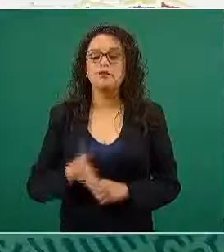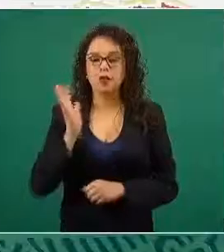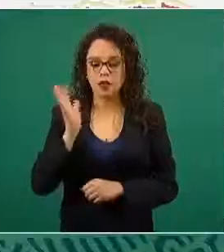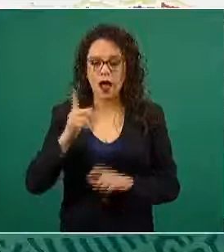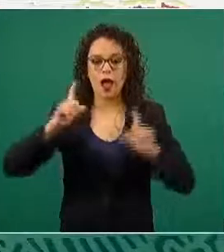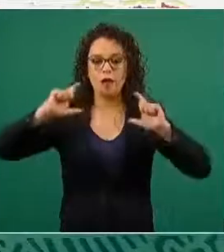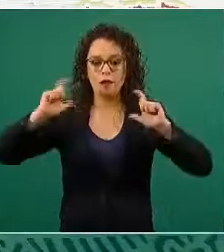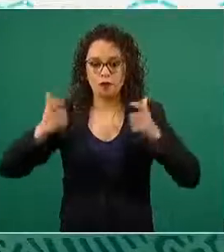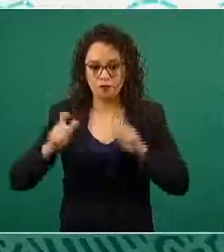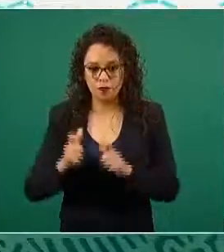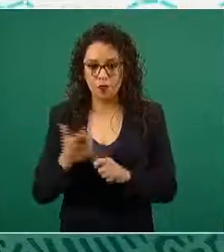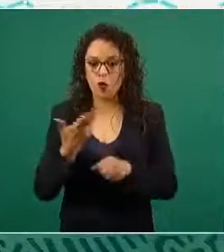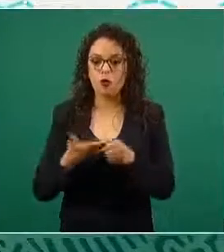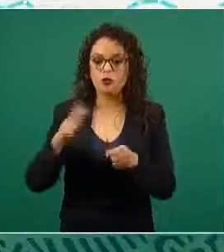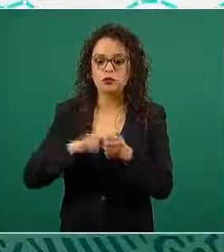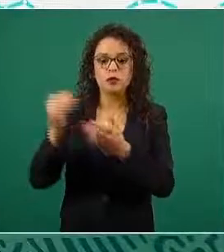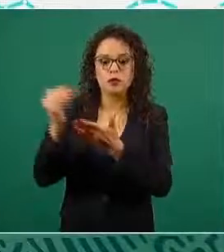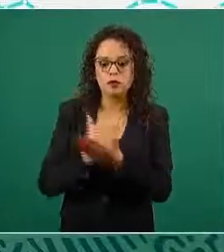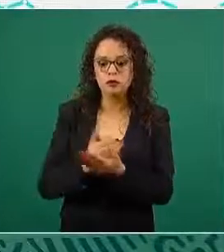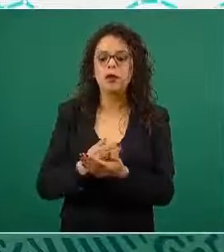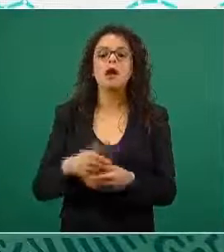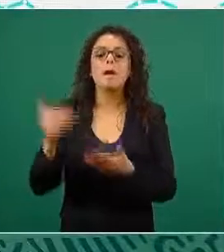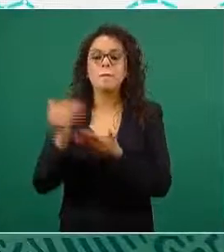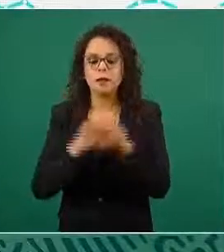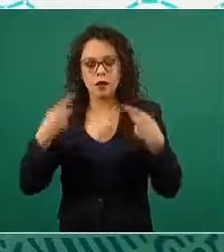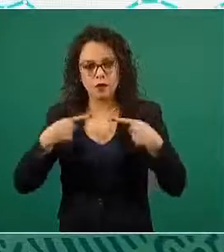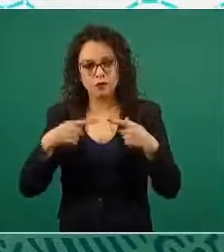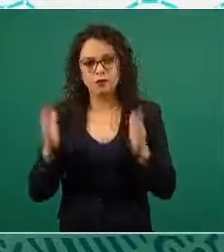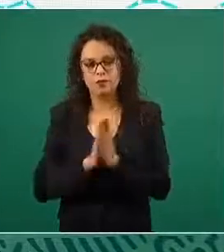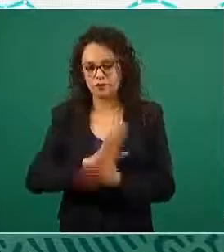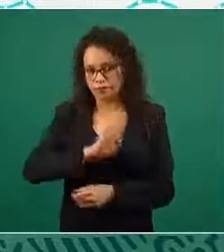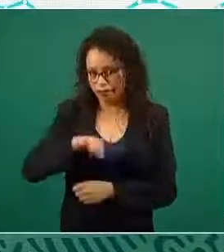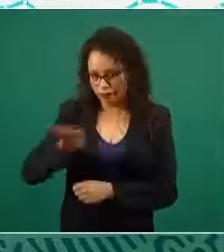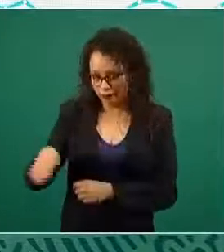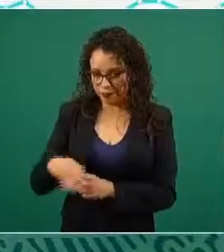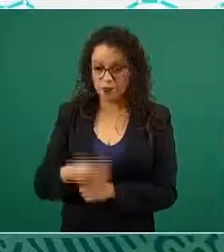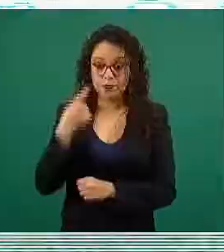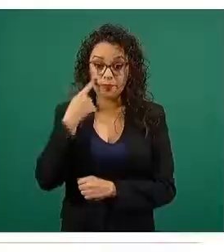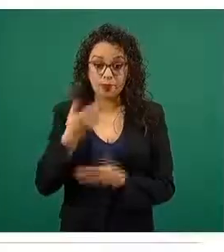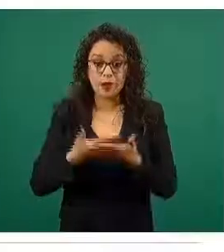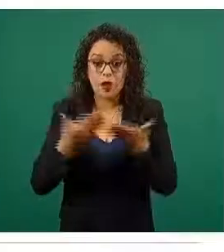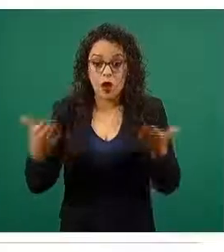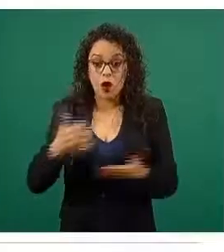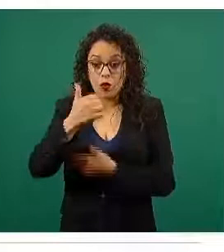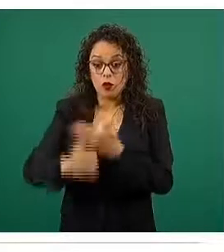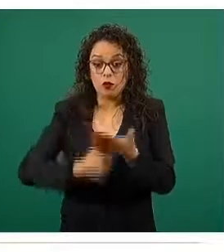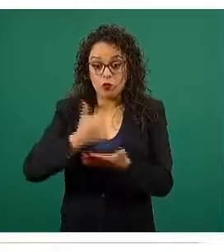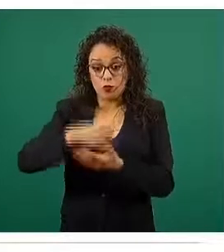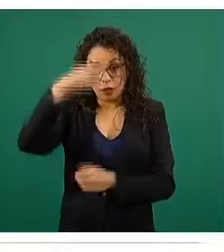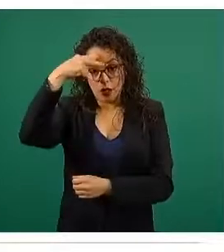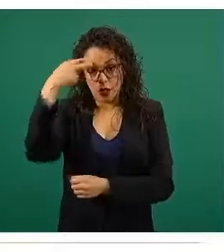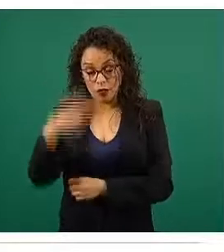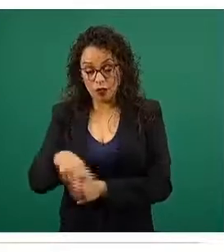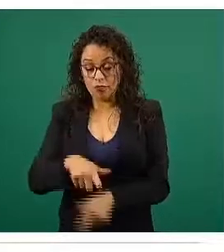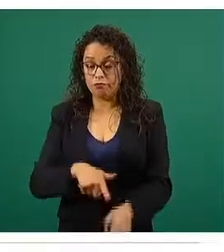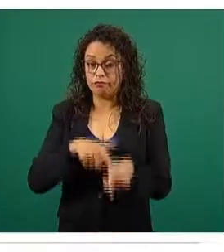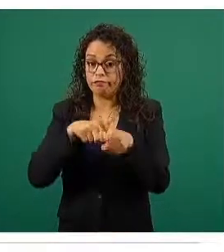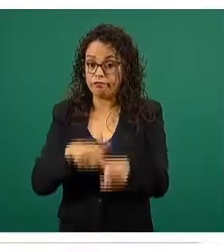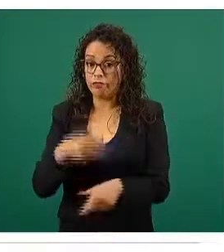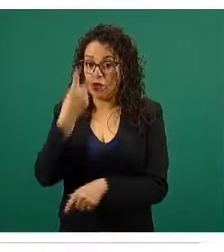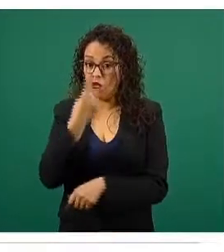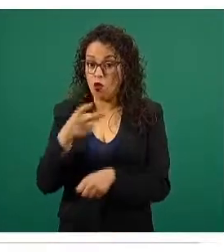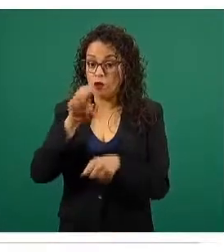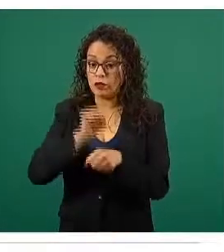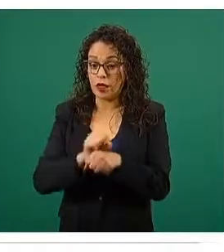la hospitalización. La siguiente, Ciudad de México, apenas sumamos las 2 semanas, sigue la Ciudad de México en